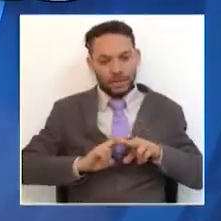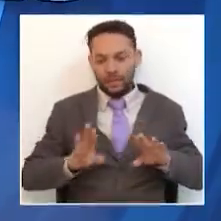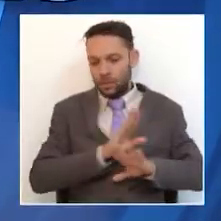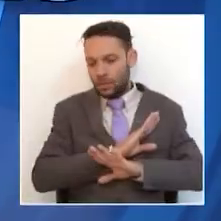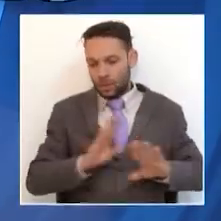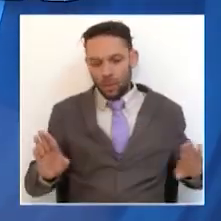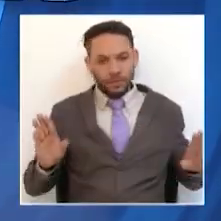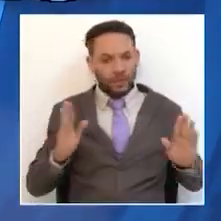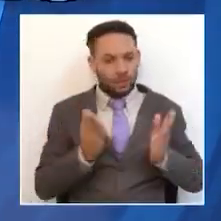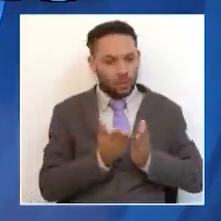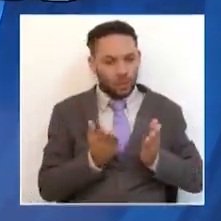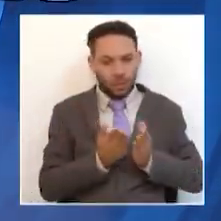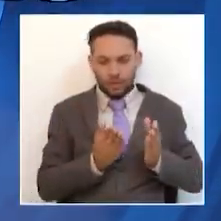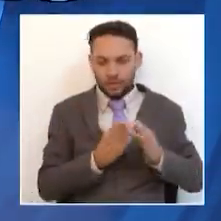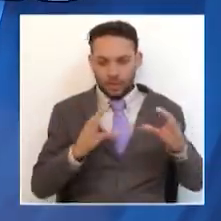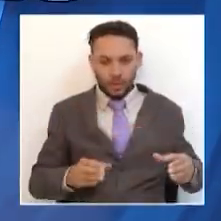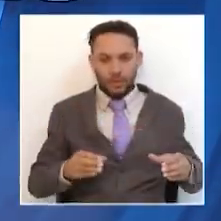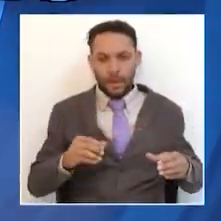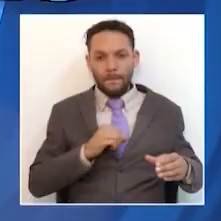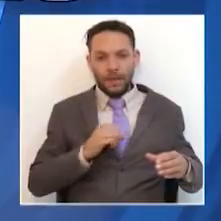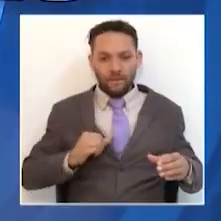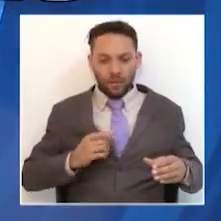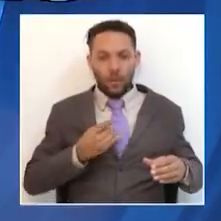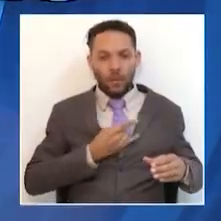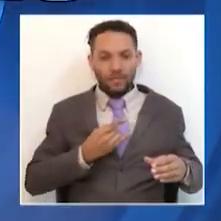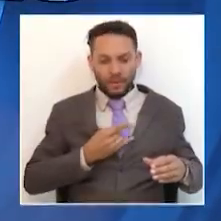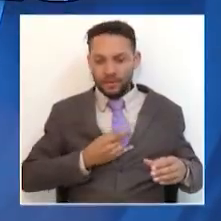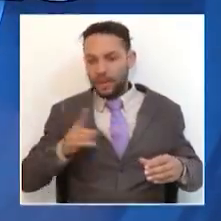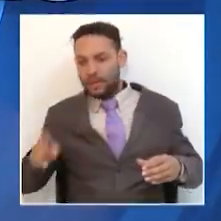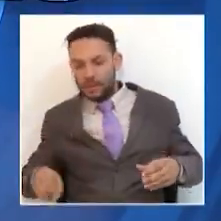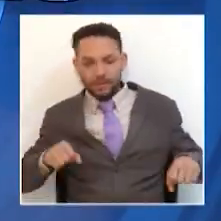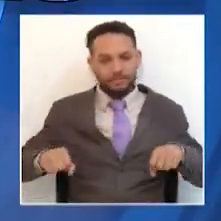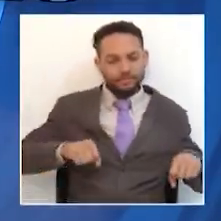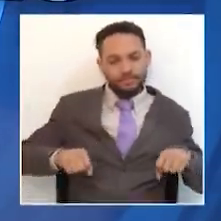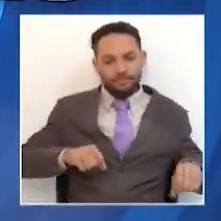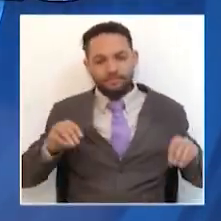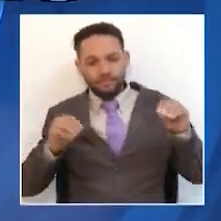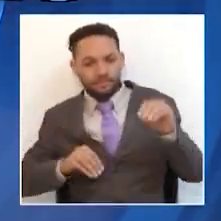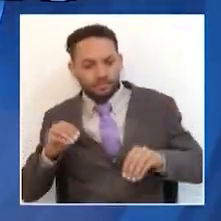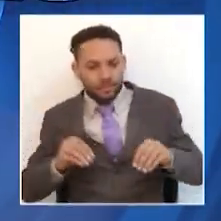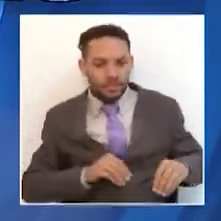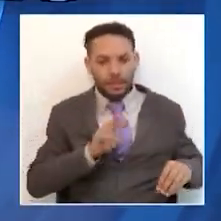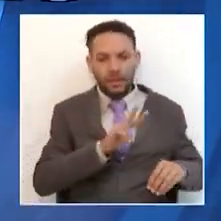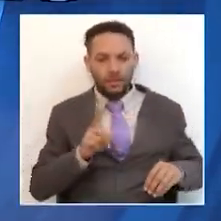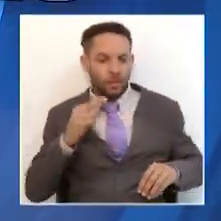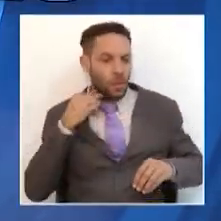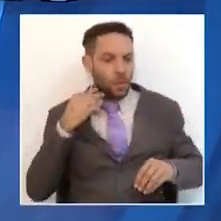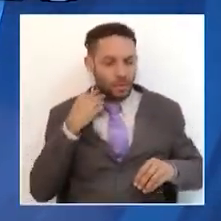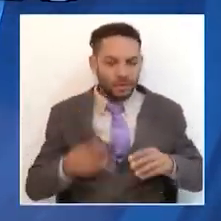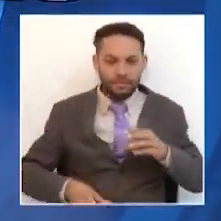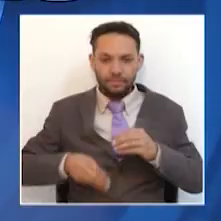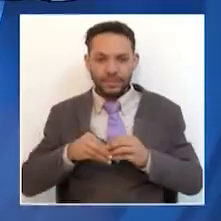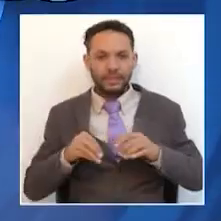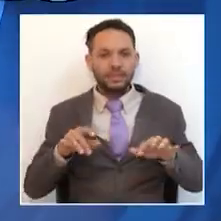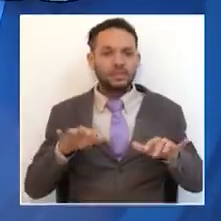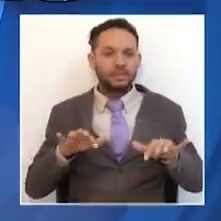colegios públicos y algunas universidades privadas. Suspenderán también las jornadas académicas debido al paro nacional del 21 de noviembre. Adicionalmente, la Secretaría